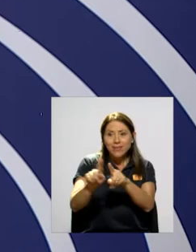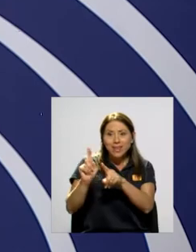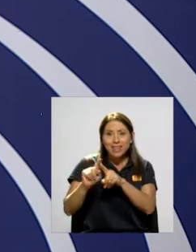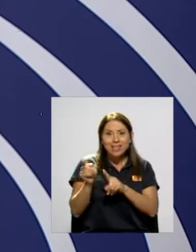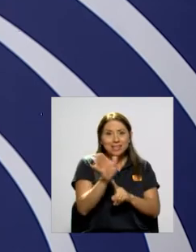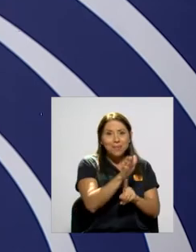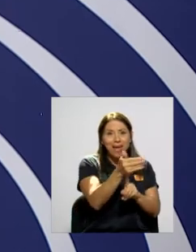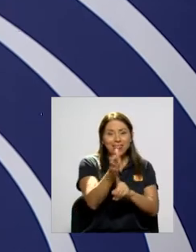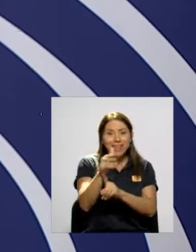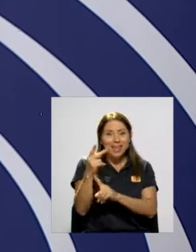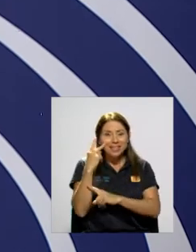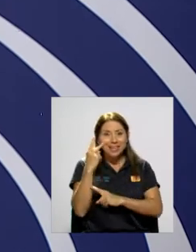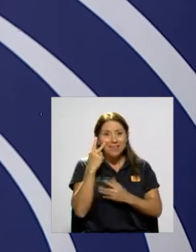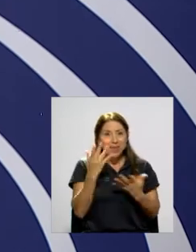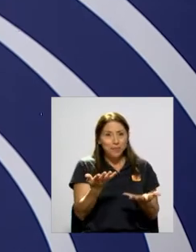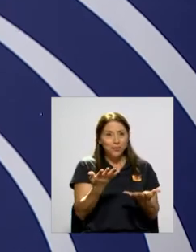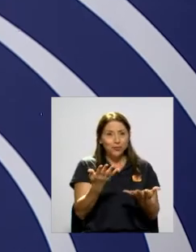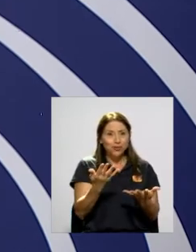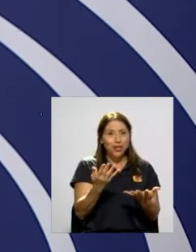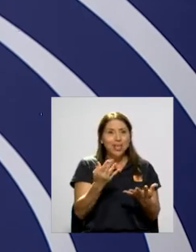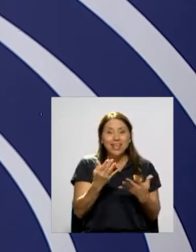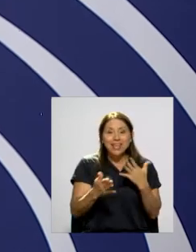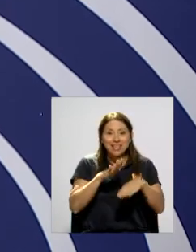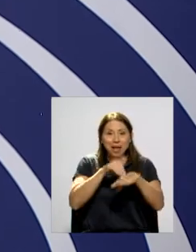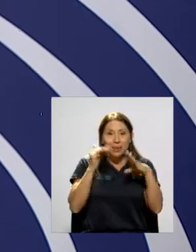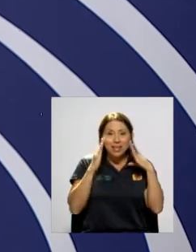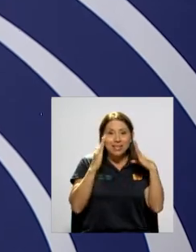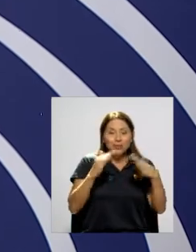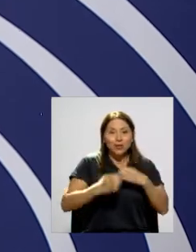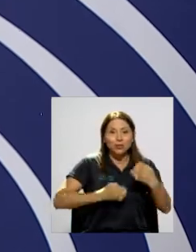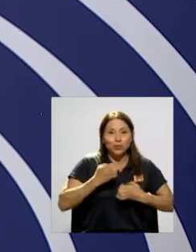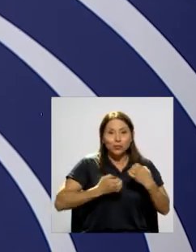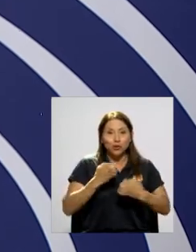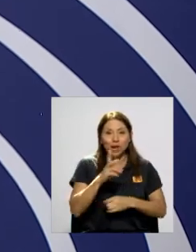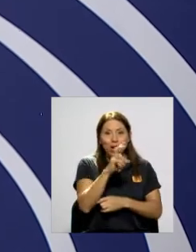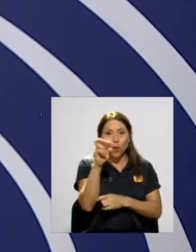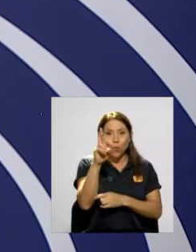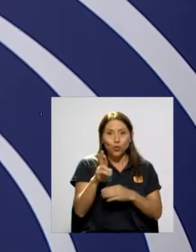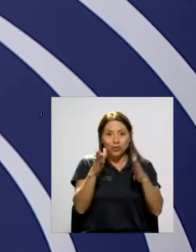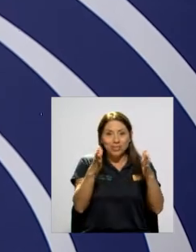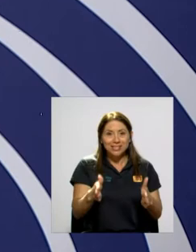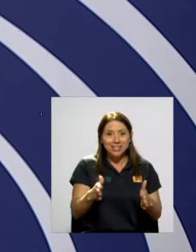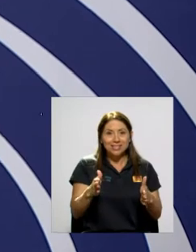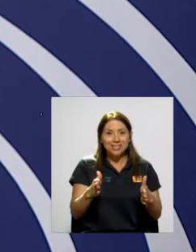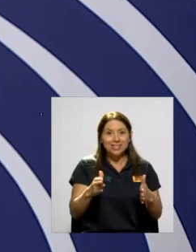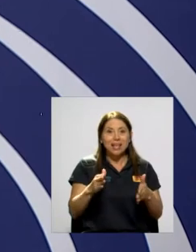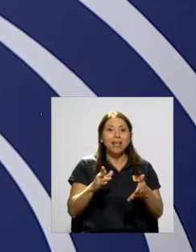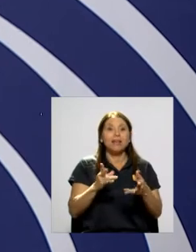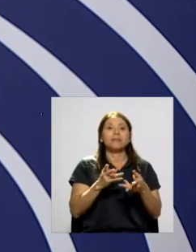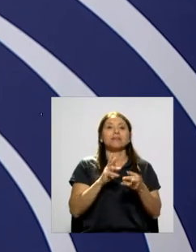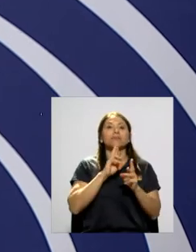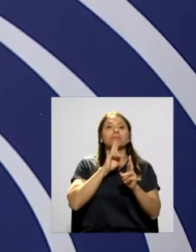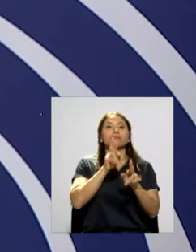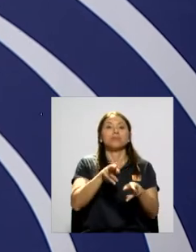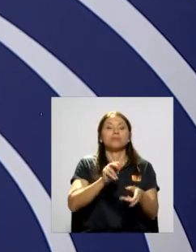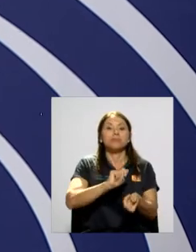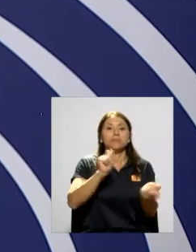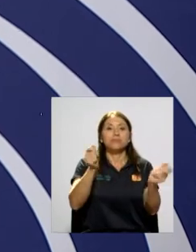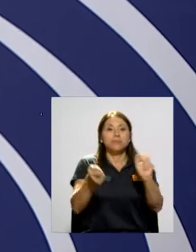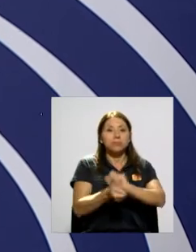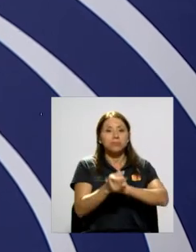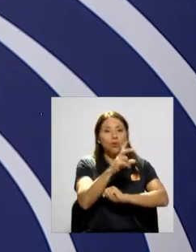nos llaman poderosamente la atención y nos emocionan como costarricenses, se traducen en las decisiones que Costa Rica necesita.